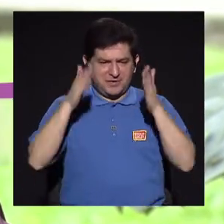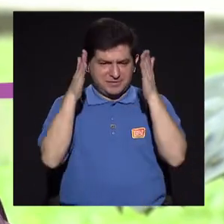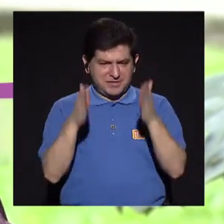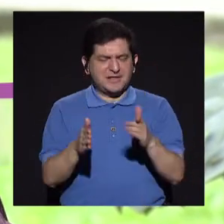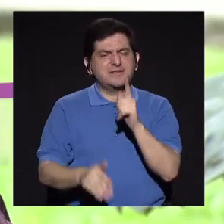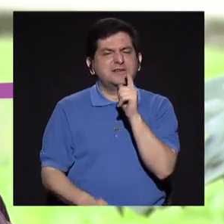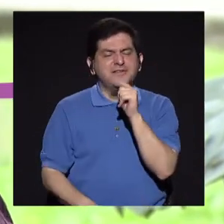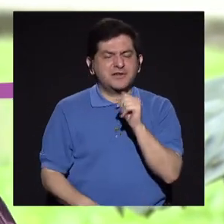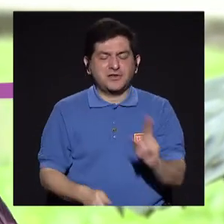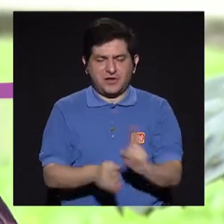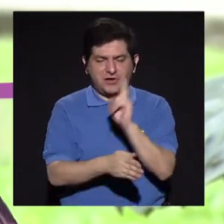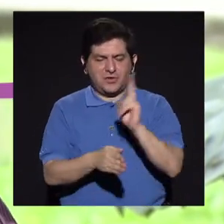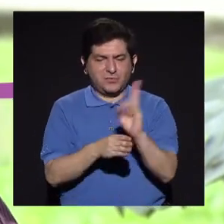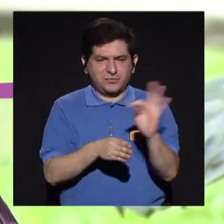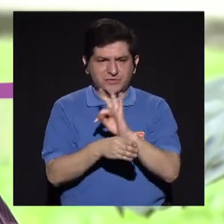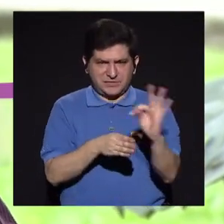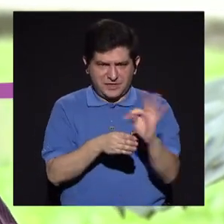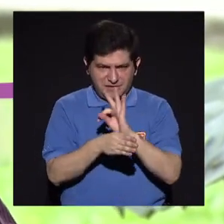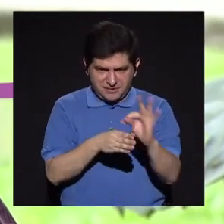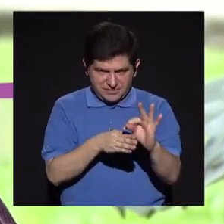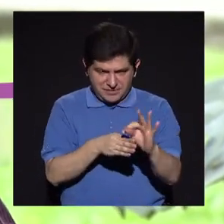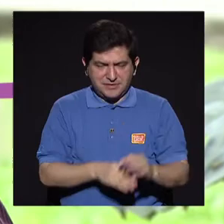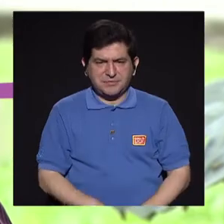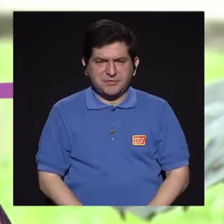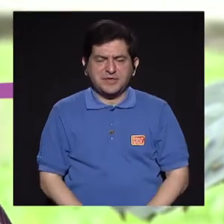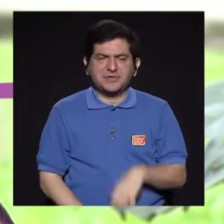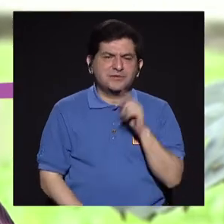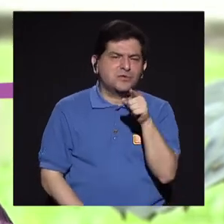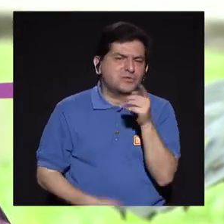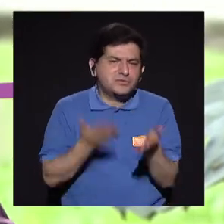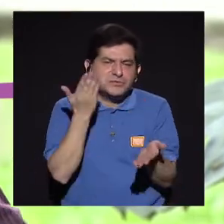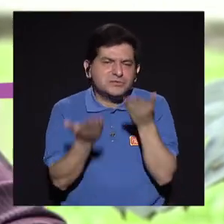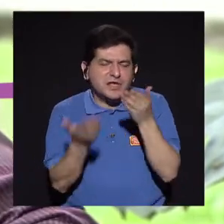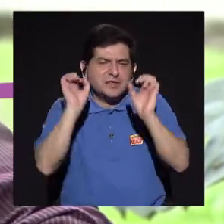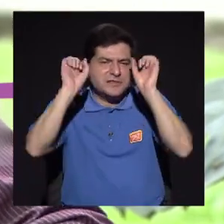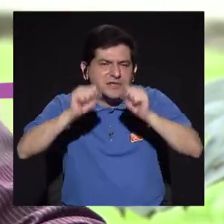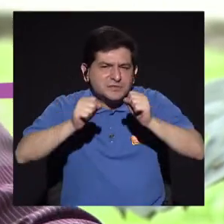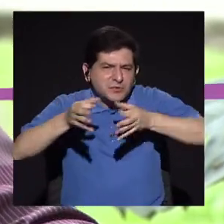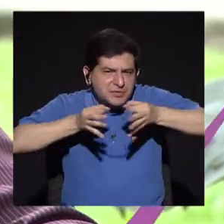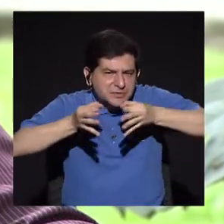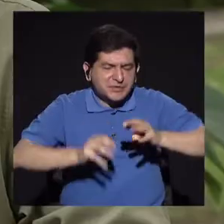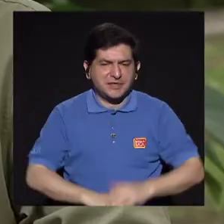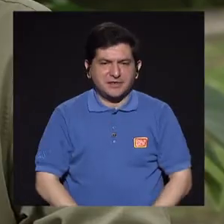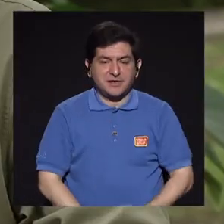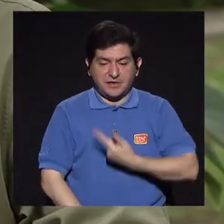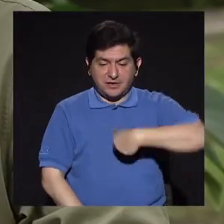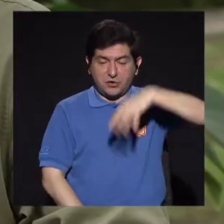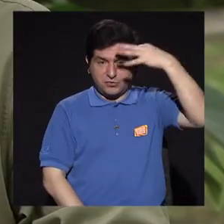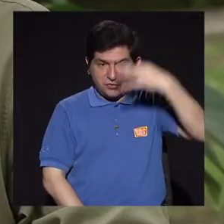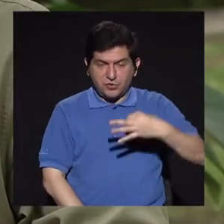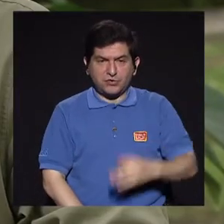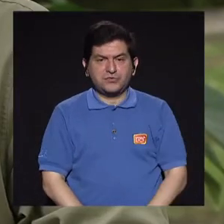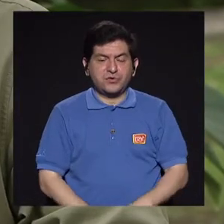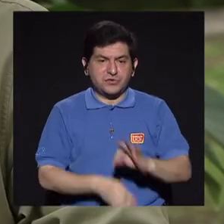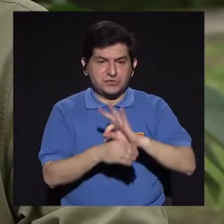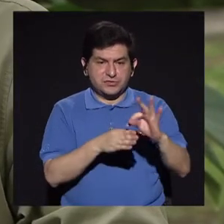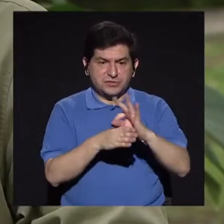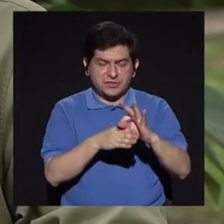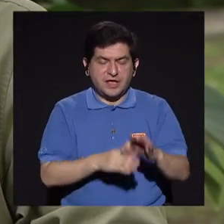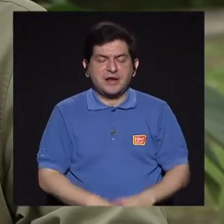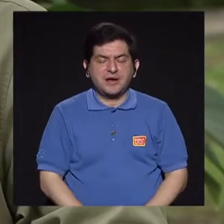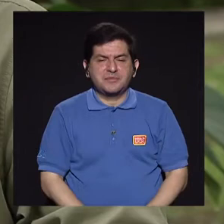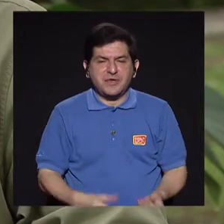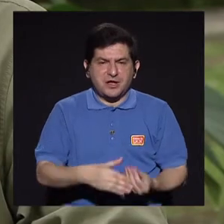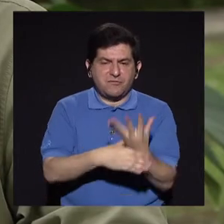son candidatos para utilizar este tipo de terapia, don Boris, que tal vez usted nos pudiera ampliar. Nosotros somos del criterio que la terapia floral de Bach